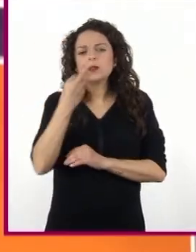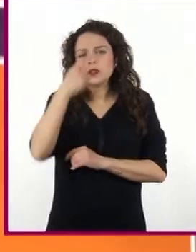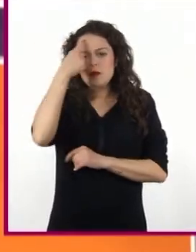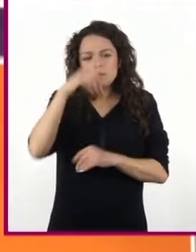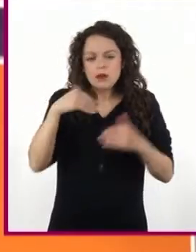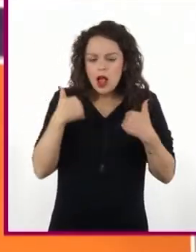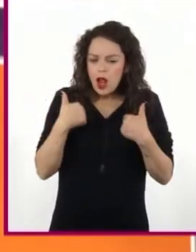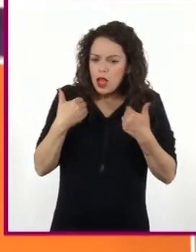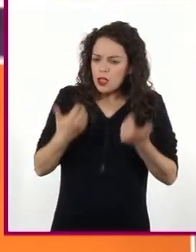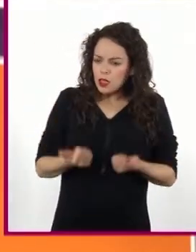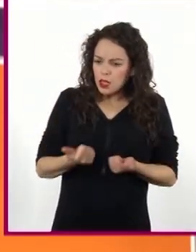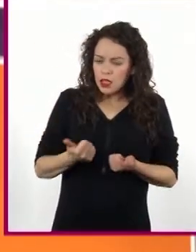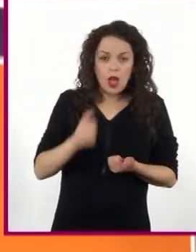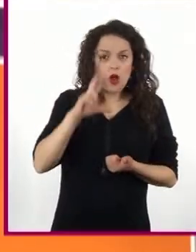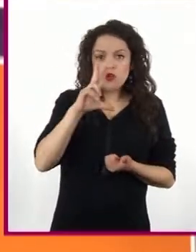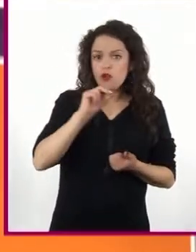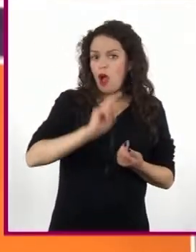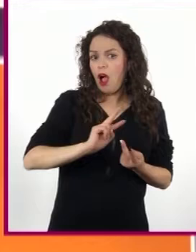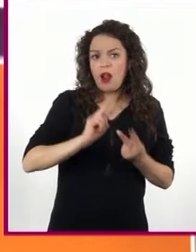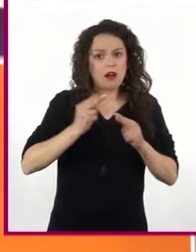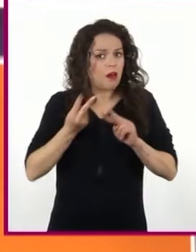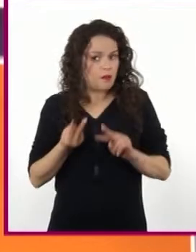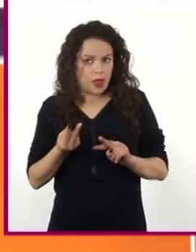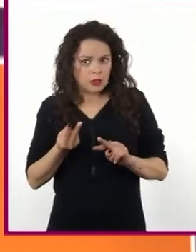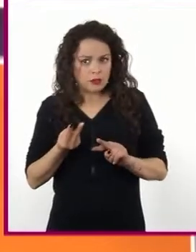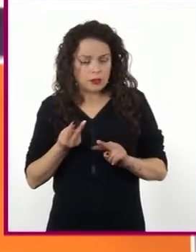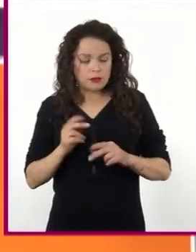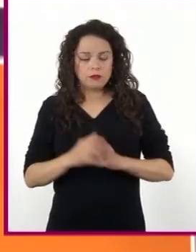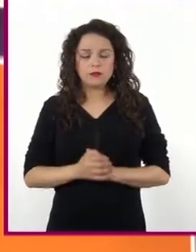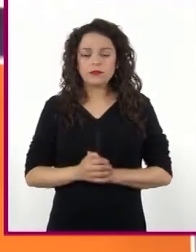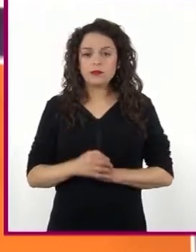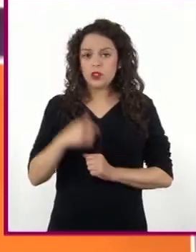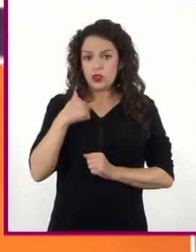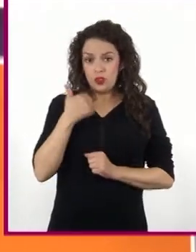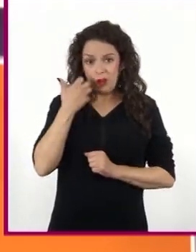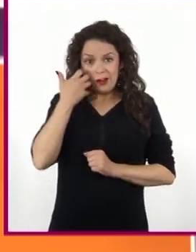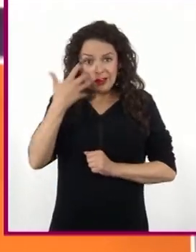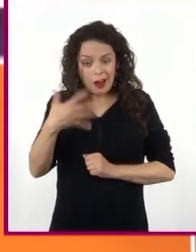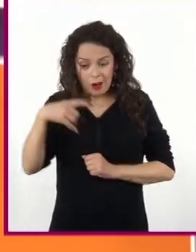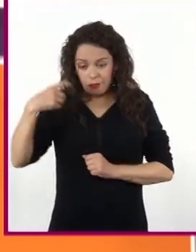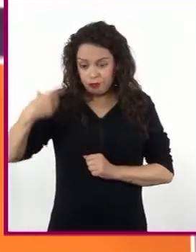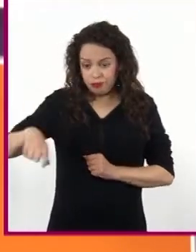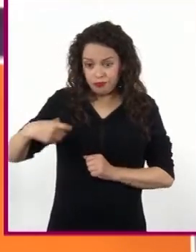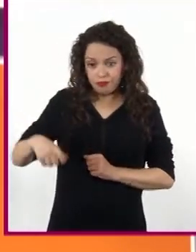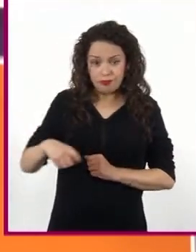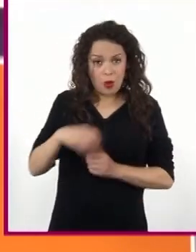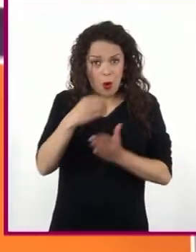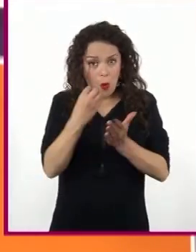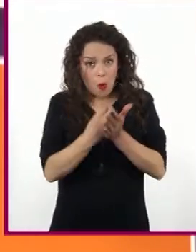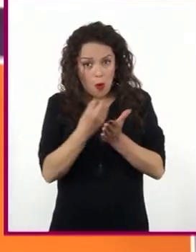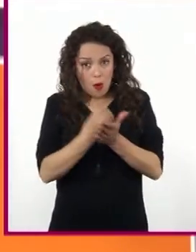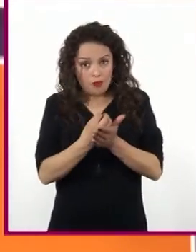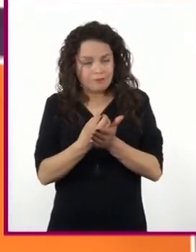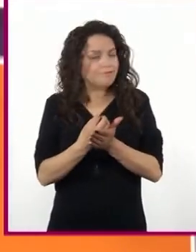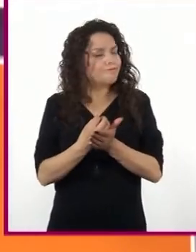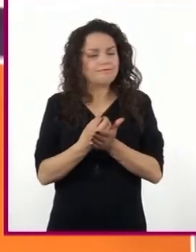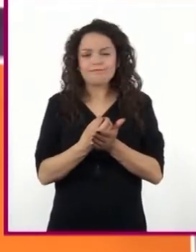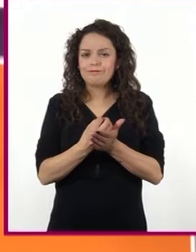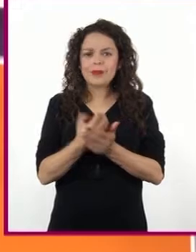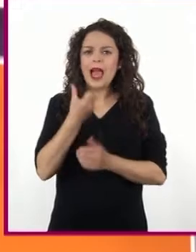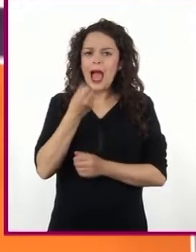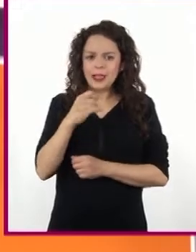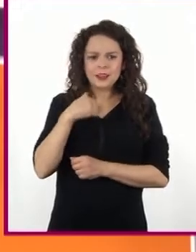no mi entendimiento en las bellezas. Yo no estimo tesoros ni riquezas, y así siempre me causa más